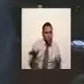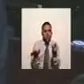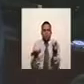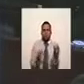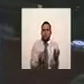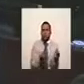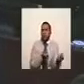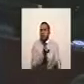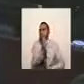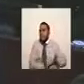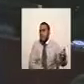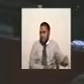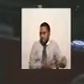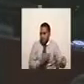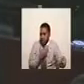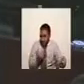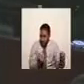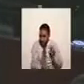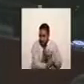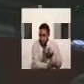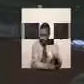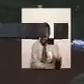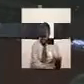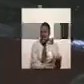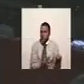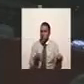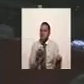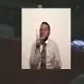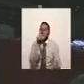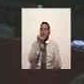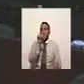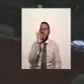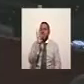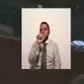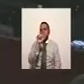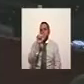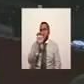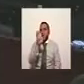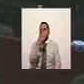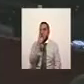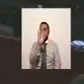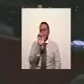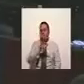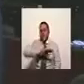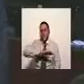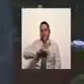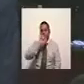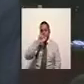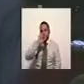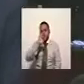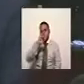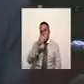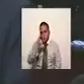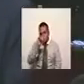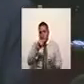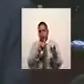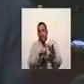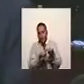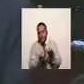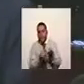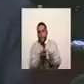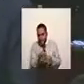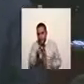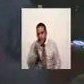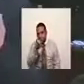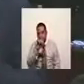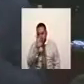Santa Fe de Antioquia a Puerto Valdivia. Los ingenieros confiesan, a pesar de que las autoridades no lo